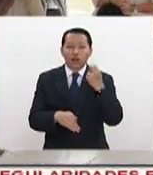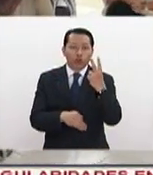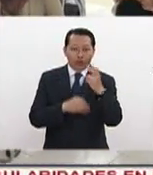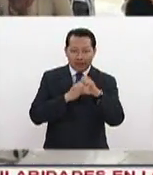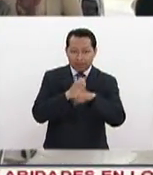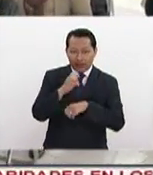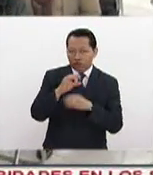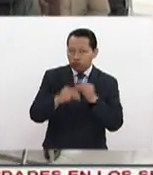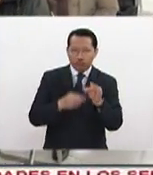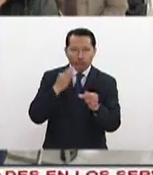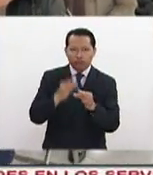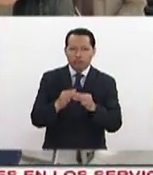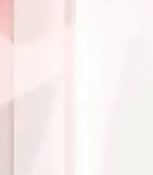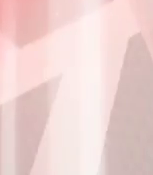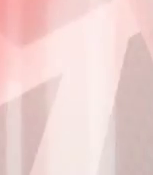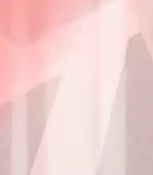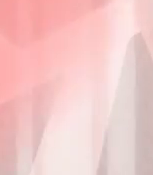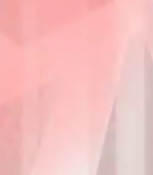para cumplir con este requisito.